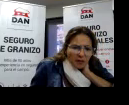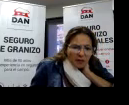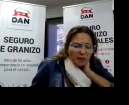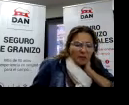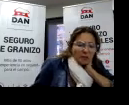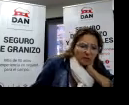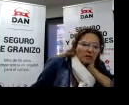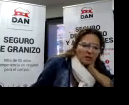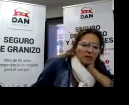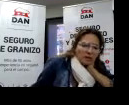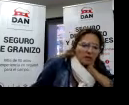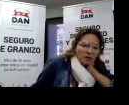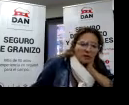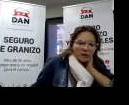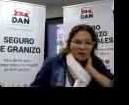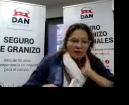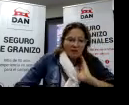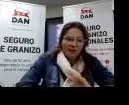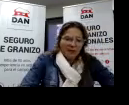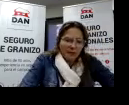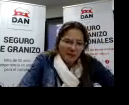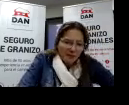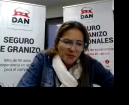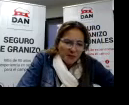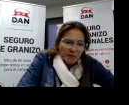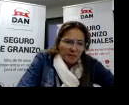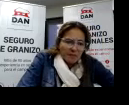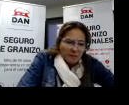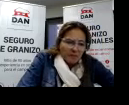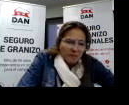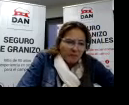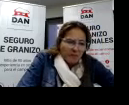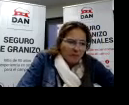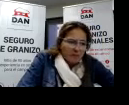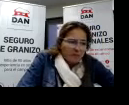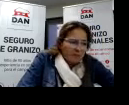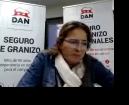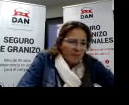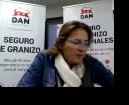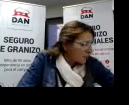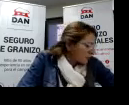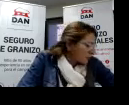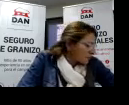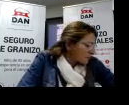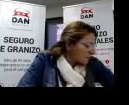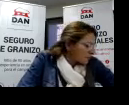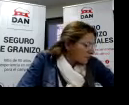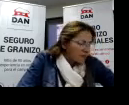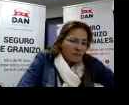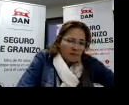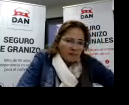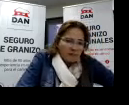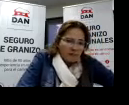año anterior al revés, y bueno, y esa situación debería empezar a normalizarse este año. De todas maneras, no hay